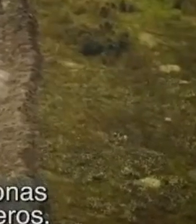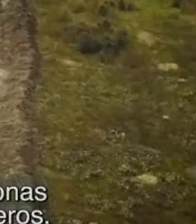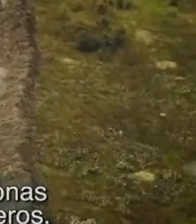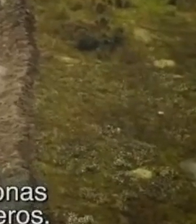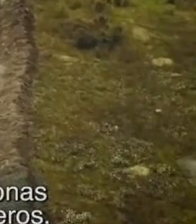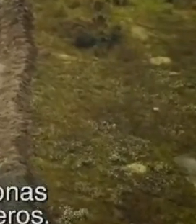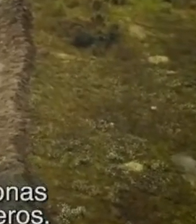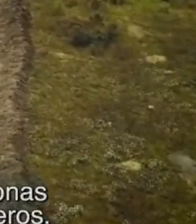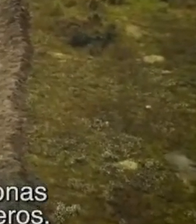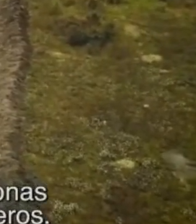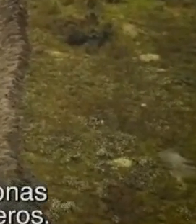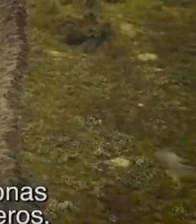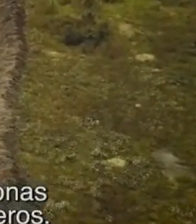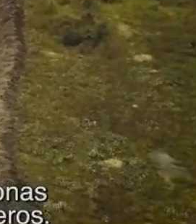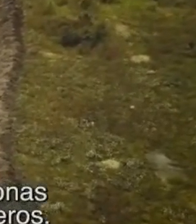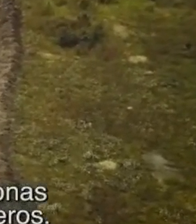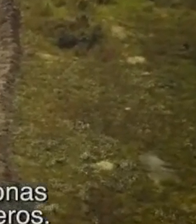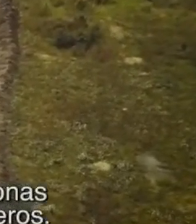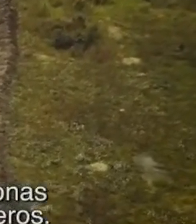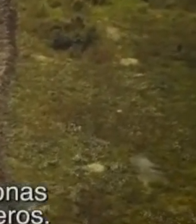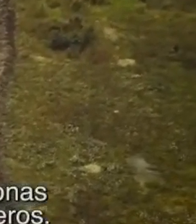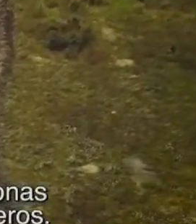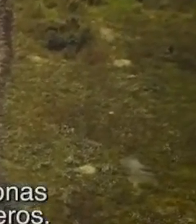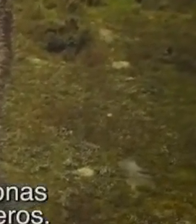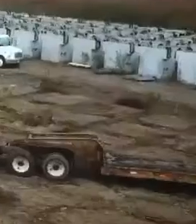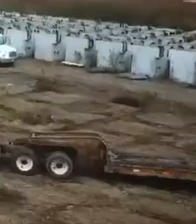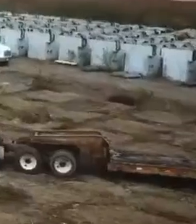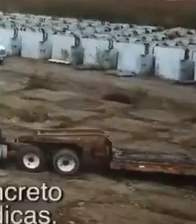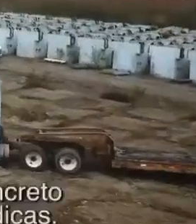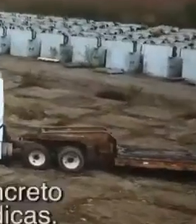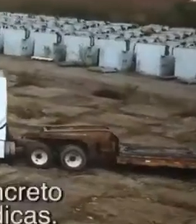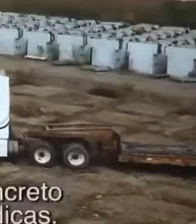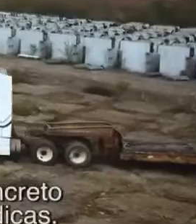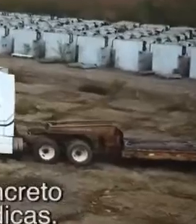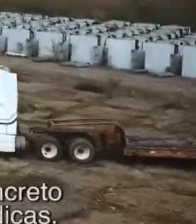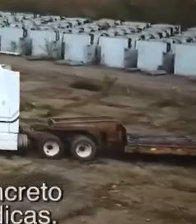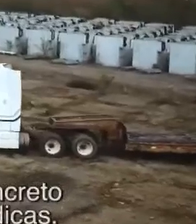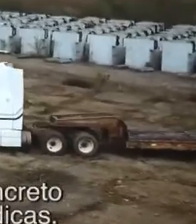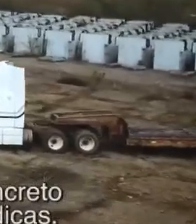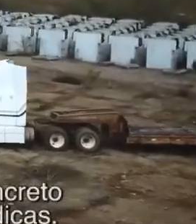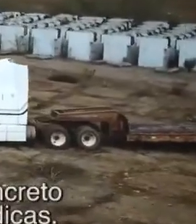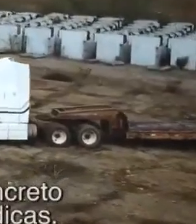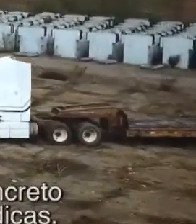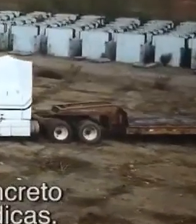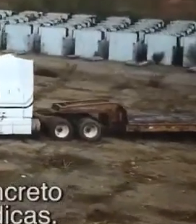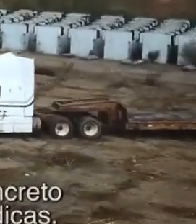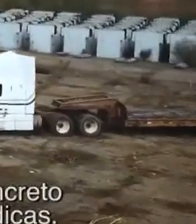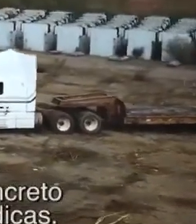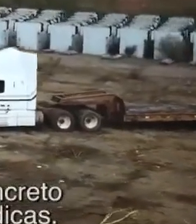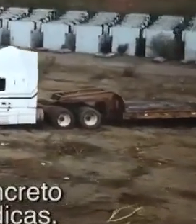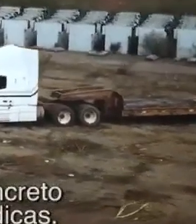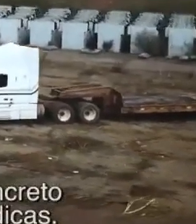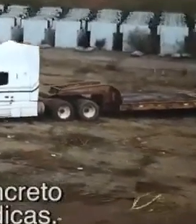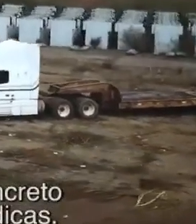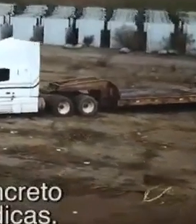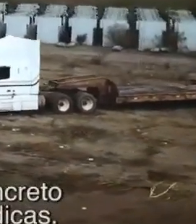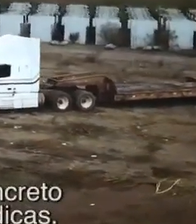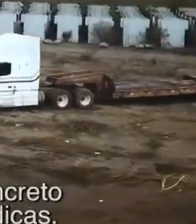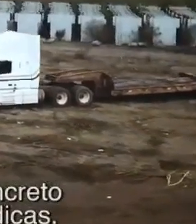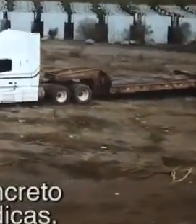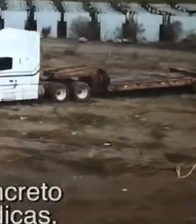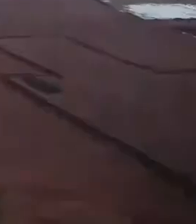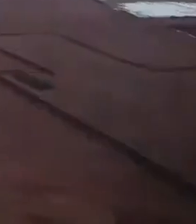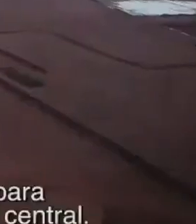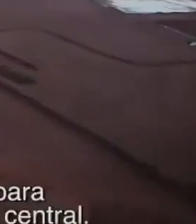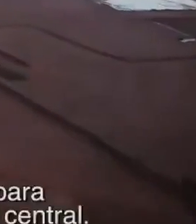trabajos de liberación de las zonas donde se desplantan las plataformas y senderos. Se llevó a cabo la colocación de piezas de concreto para la construcción de laberintos y